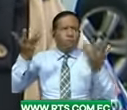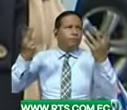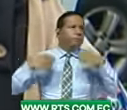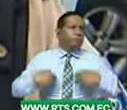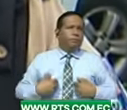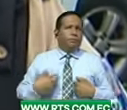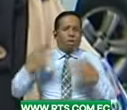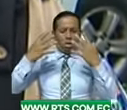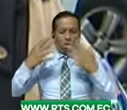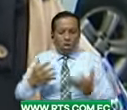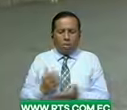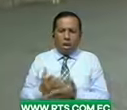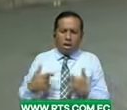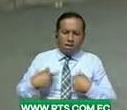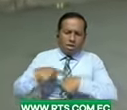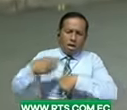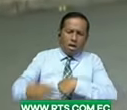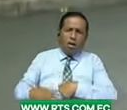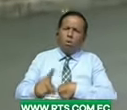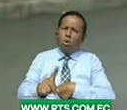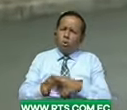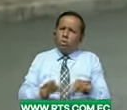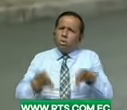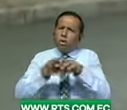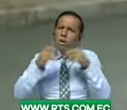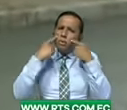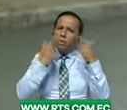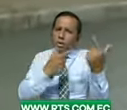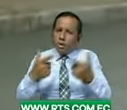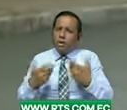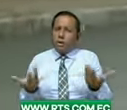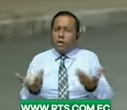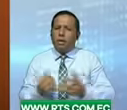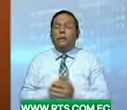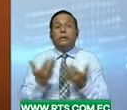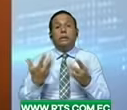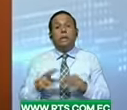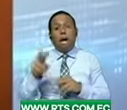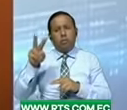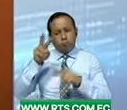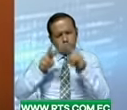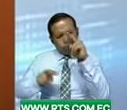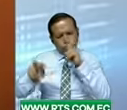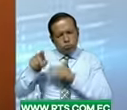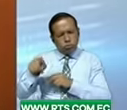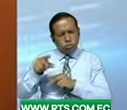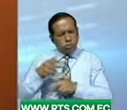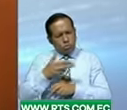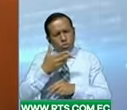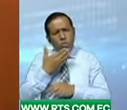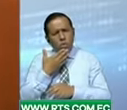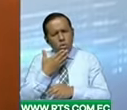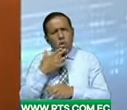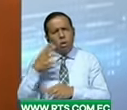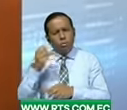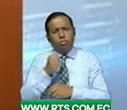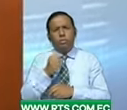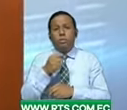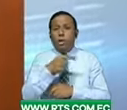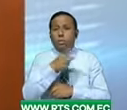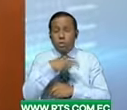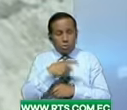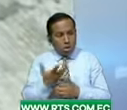a vehículos, a motos. Ya se recopilaron los indicios que permitirán localizar a los culpables del hecho, mientras que el herido se recupera